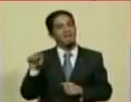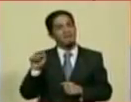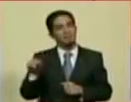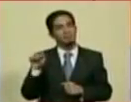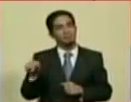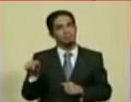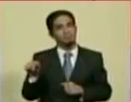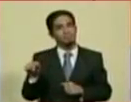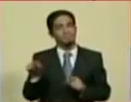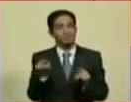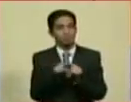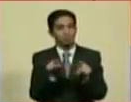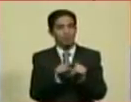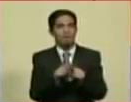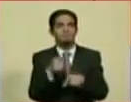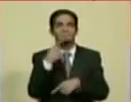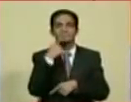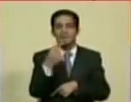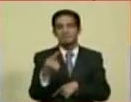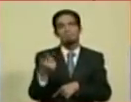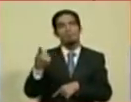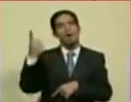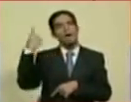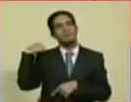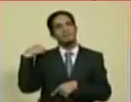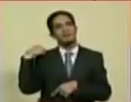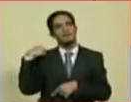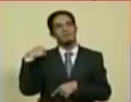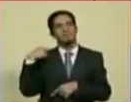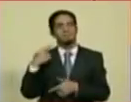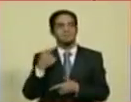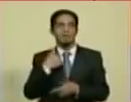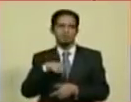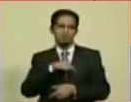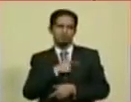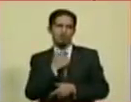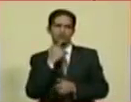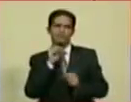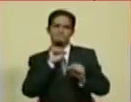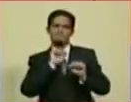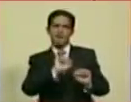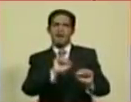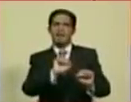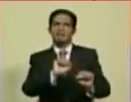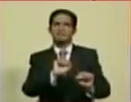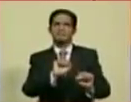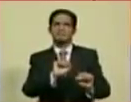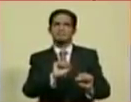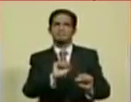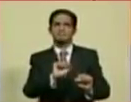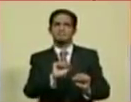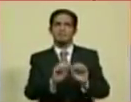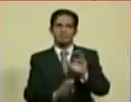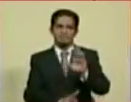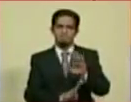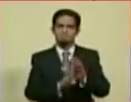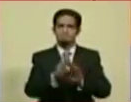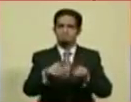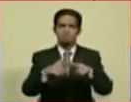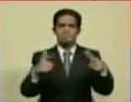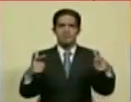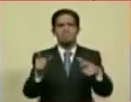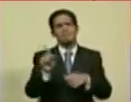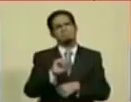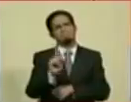como lo decíamos ayer, no nos va a frenar en nuestro empeño de lograr la recuperación económica,